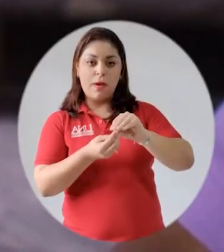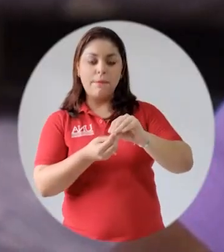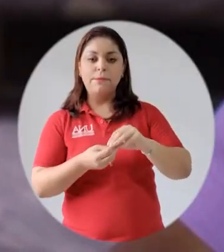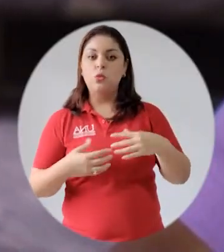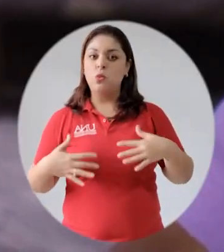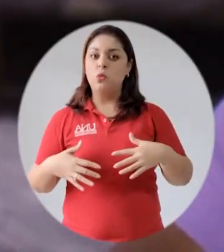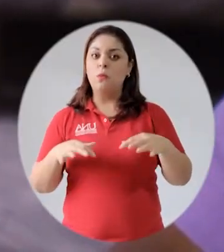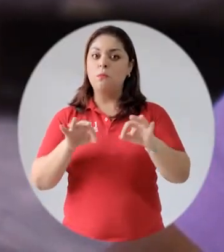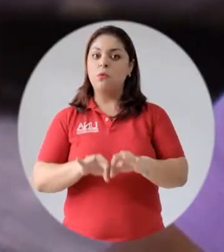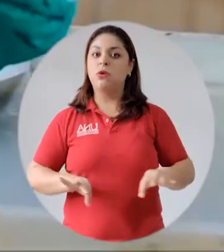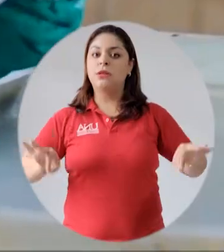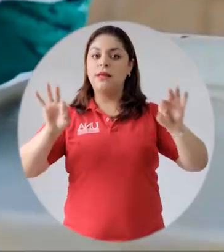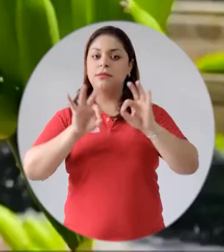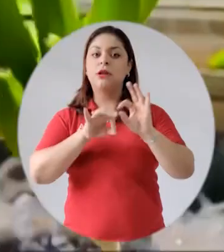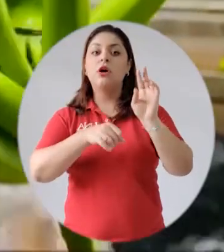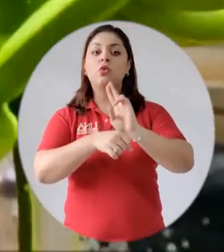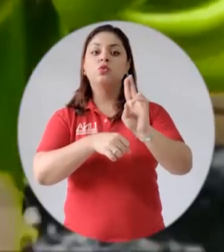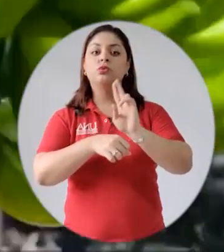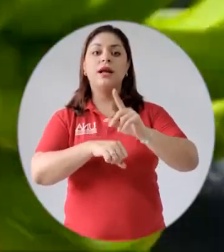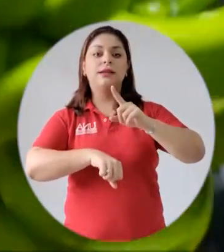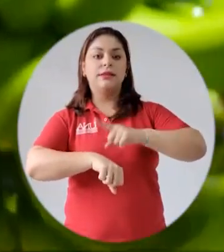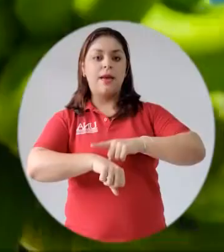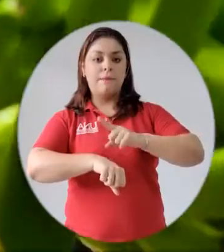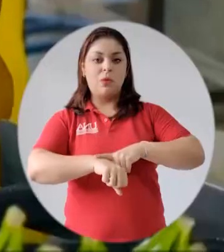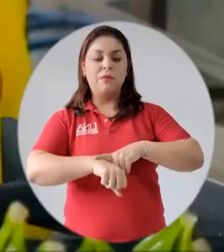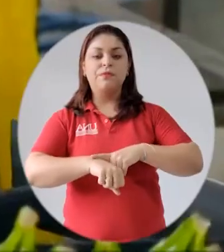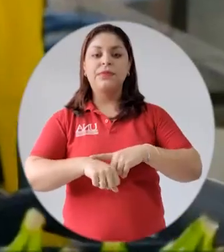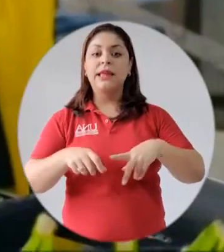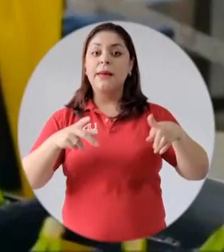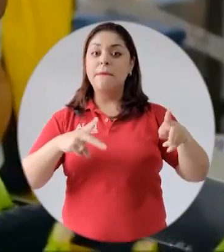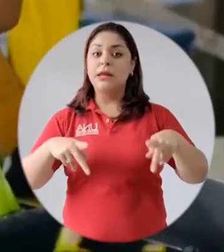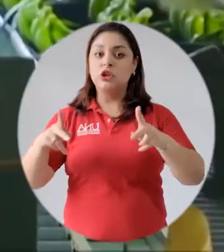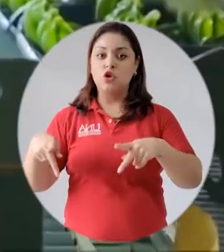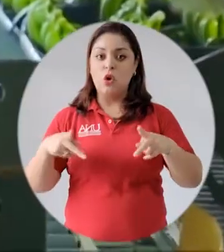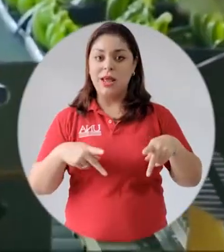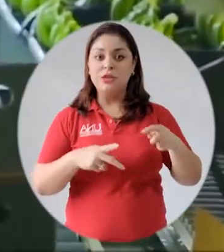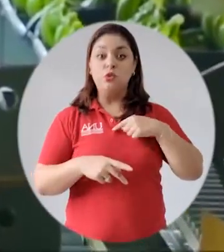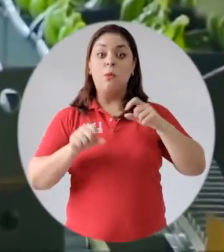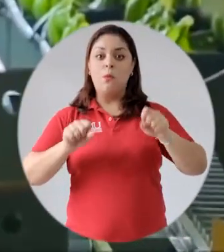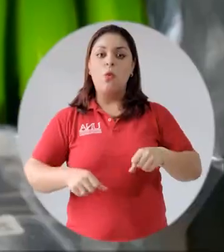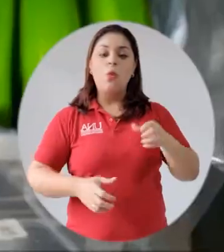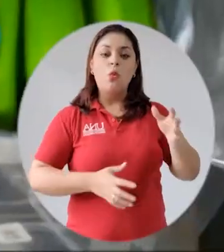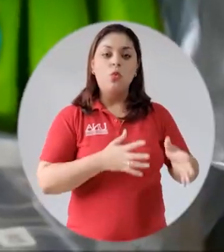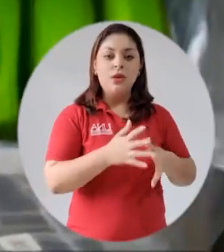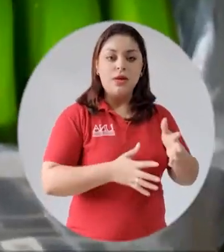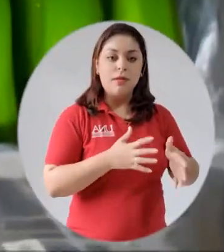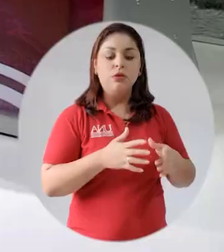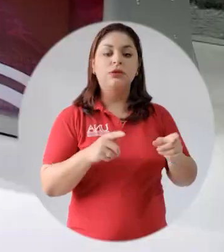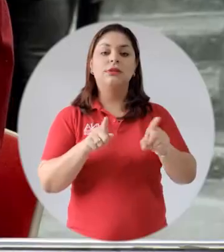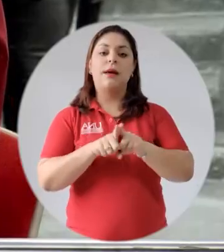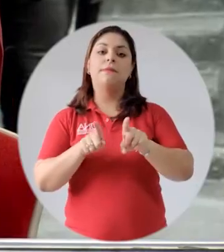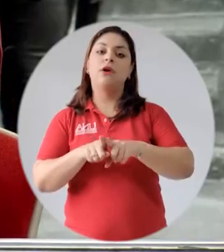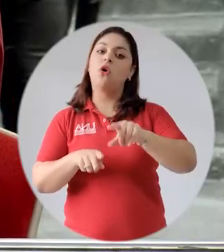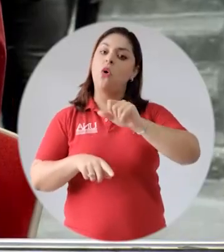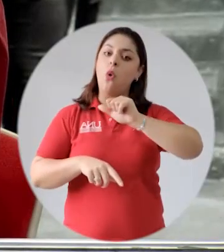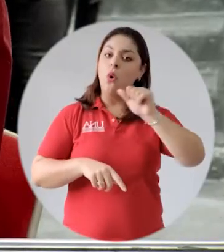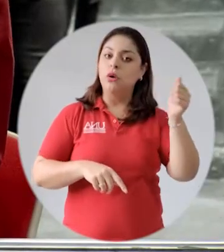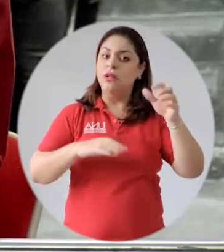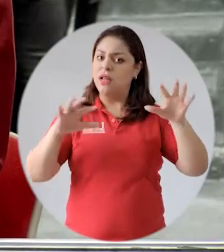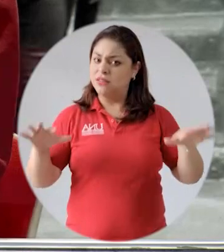y 27 minutos y las mujeres 2 horas y 16 minutos. O sea, las diferencias realmente son pocas, ¿verdad? Y cuando hablamos también